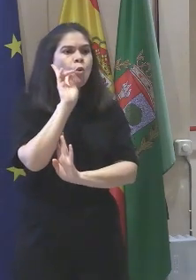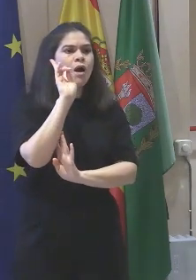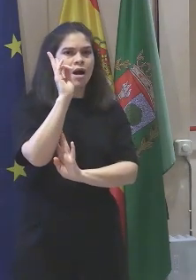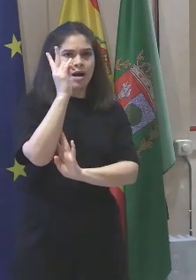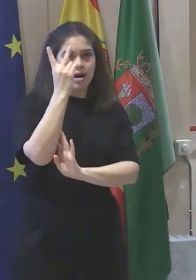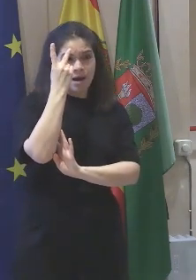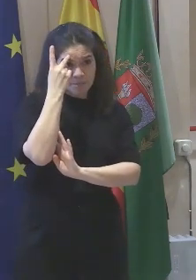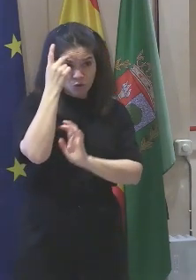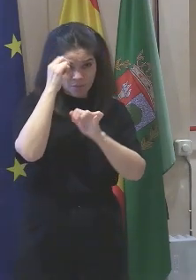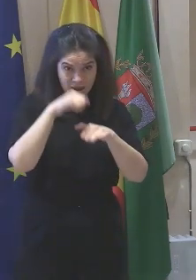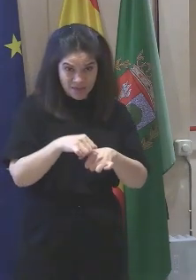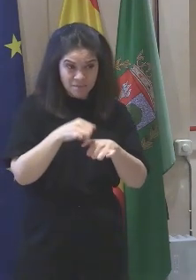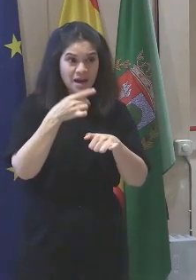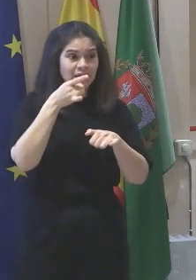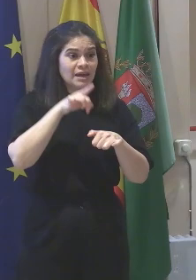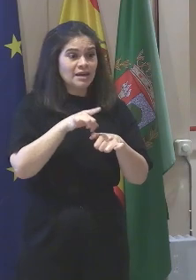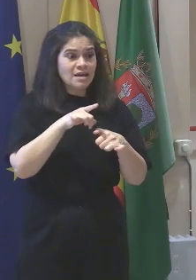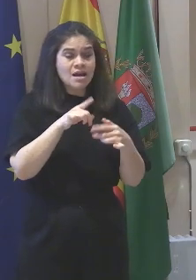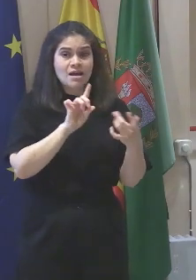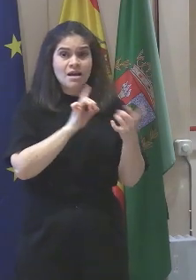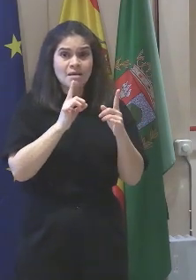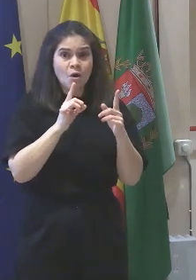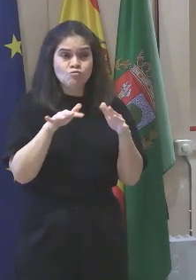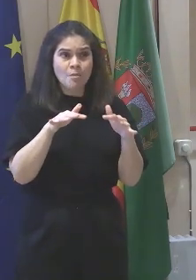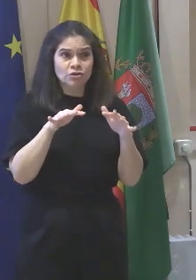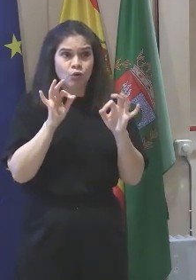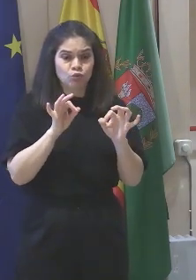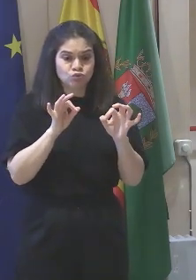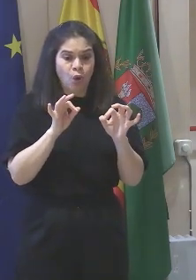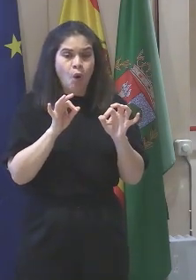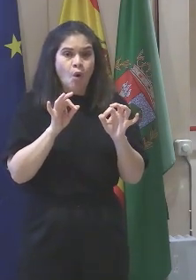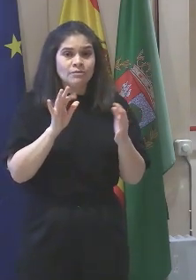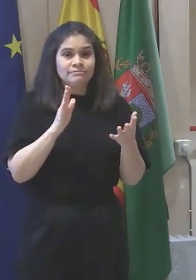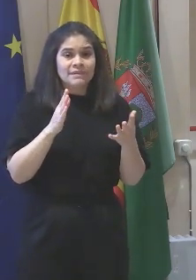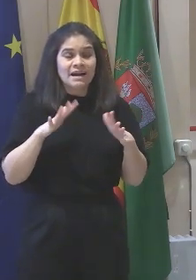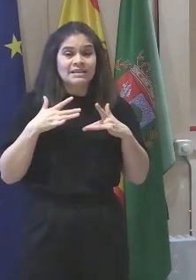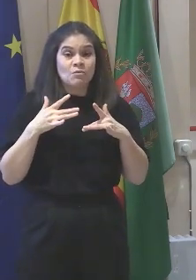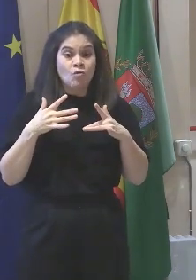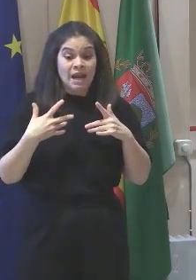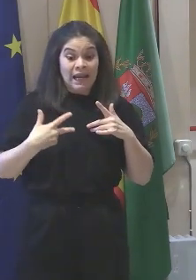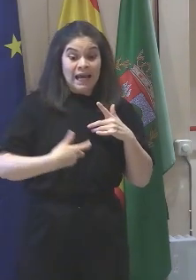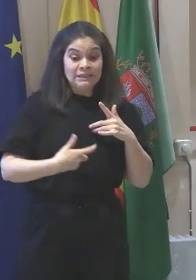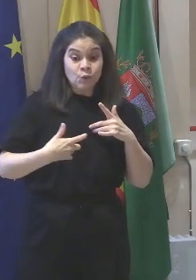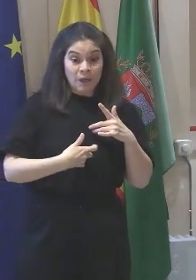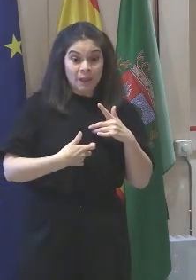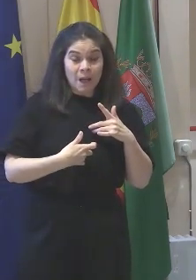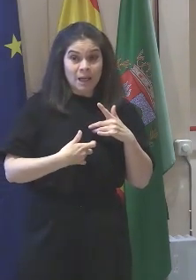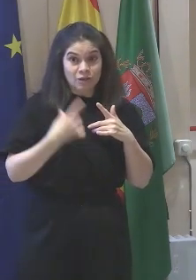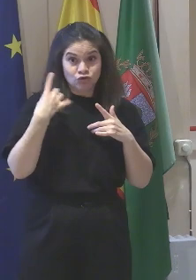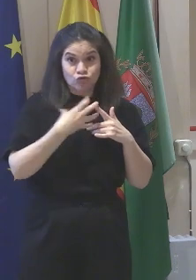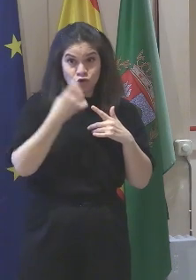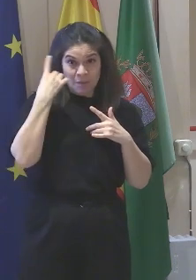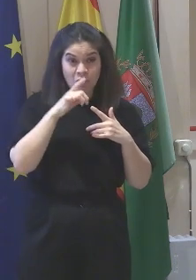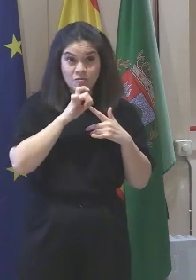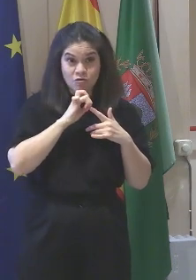el cual pasemos de un tratamiento reactivo con reemplazo con insulina, que todos los que lo vemos sabemos que es muy complicado y